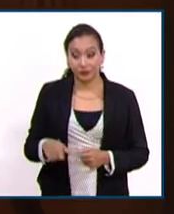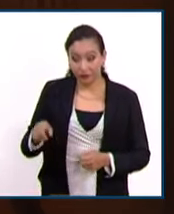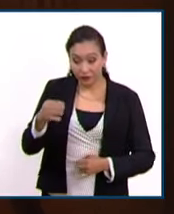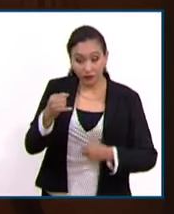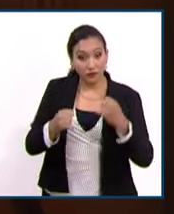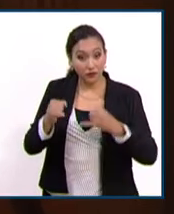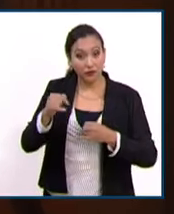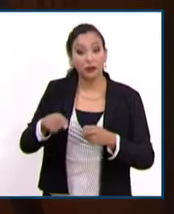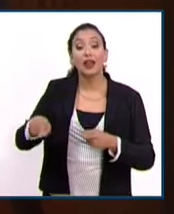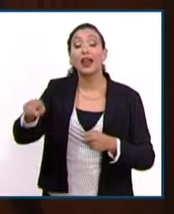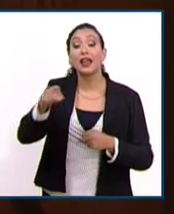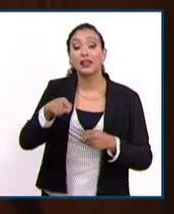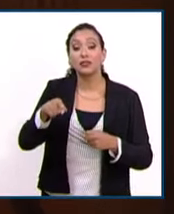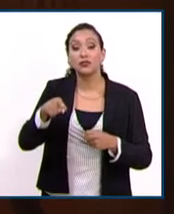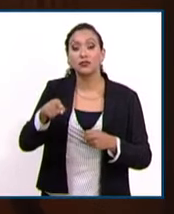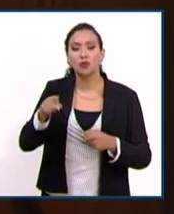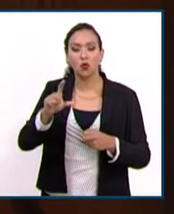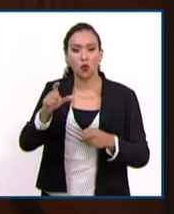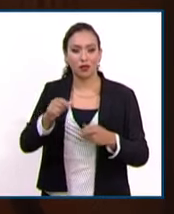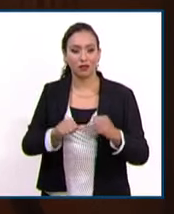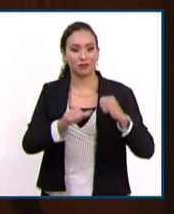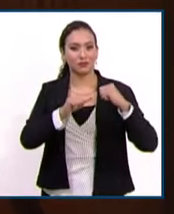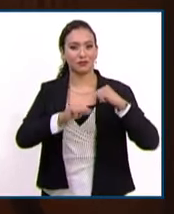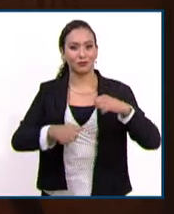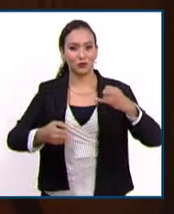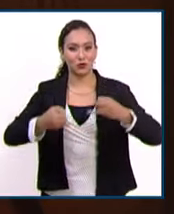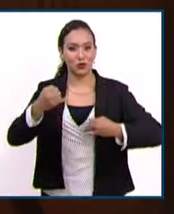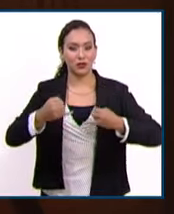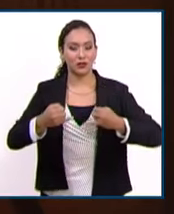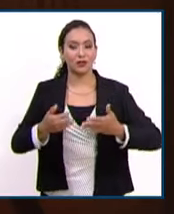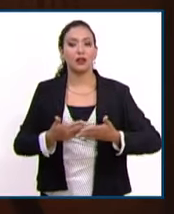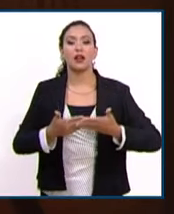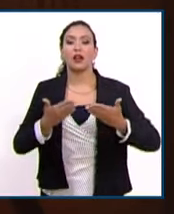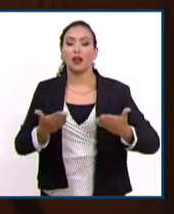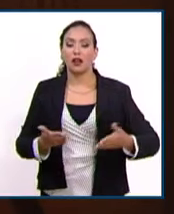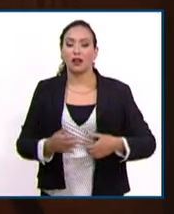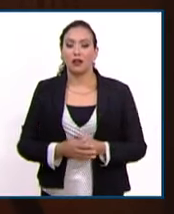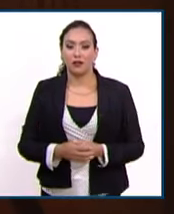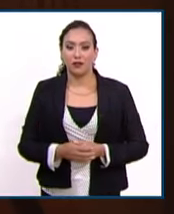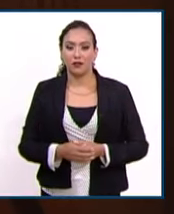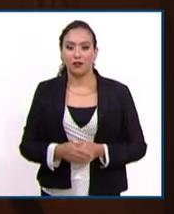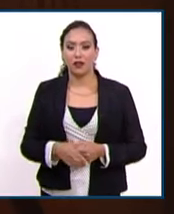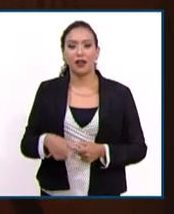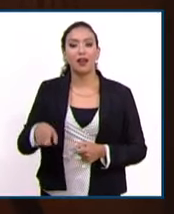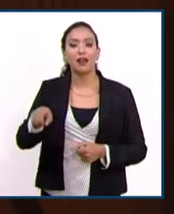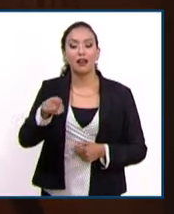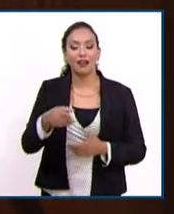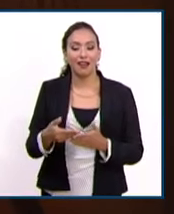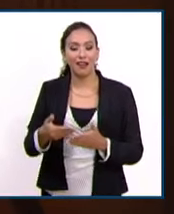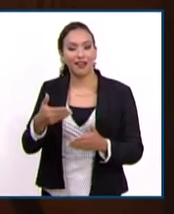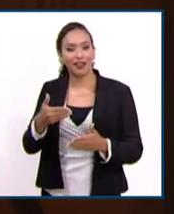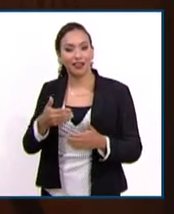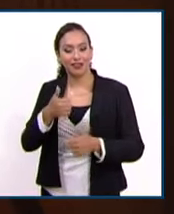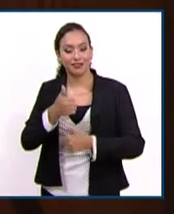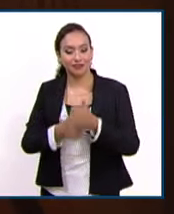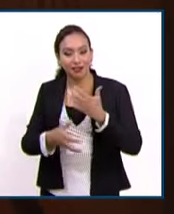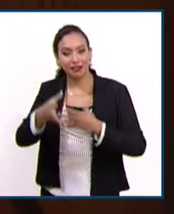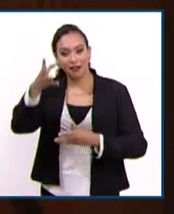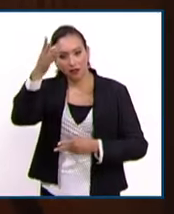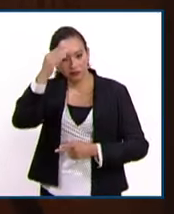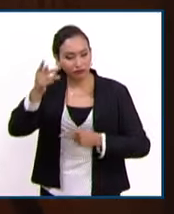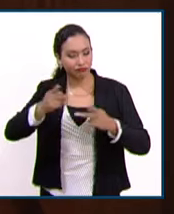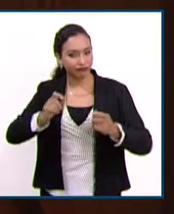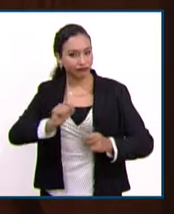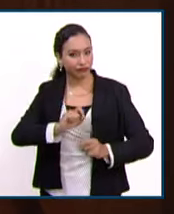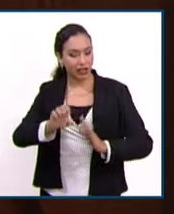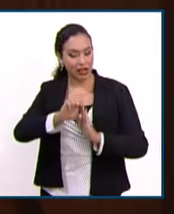deben llegar a ese puesto exclusivamente debido al mérito académico, profesional y